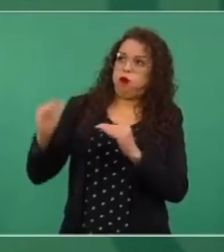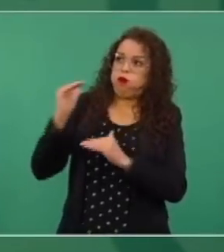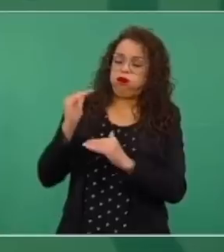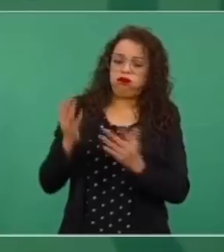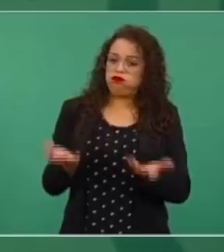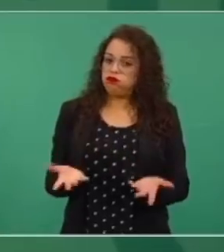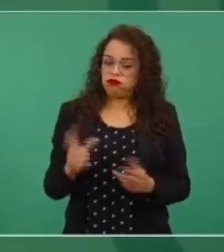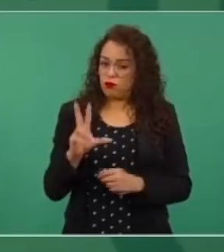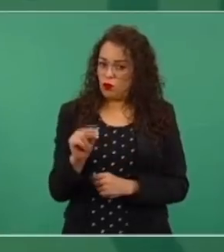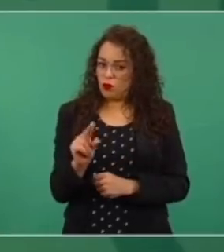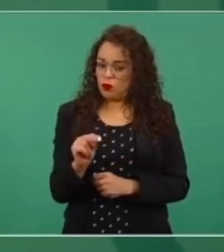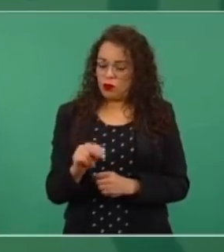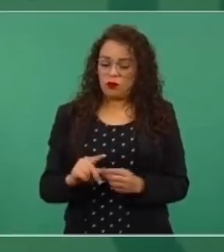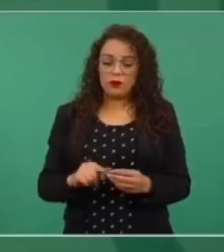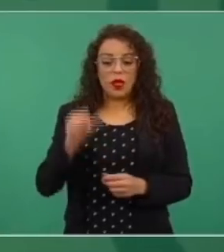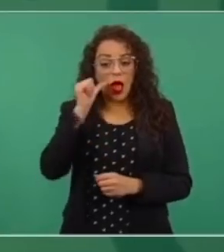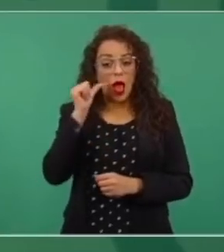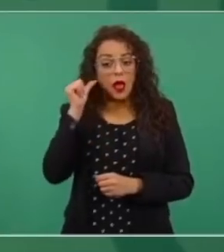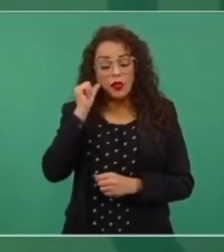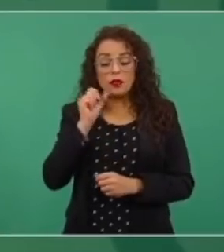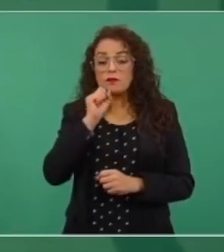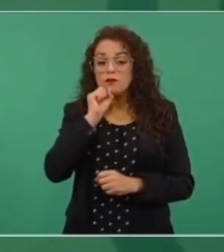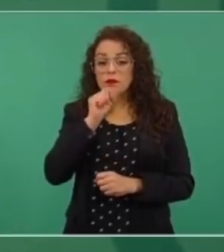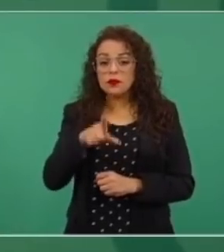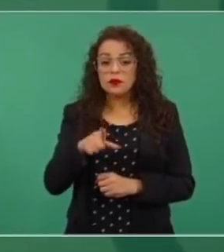nosotros el